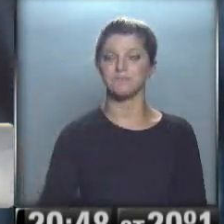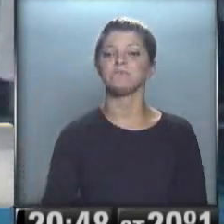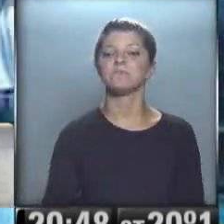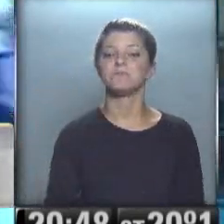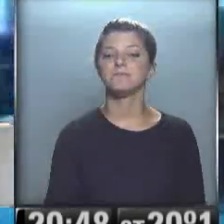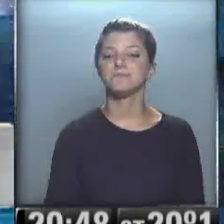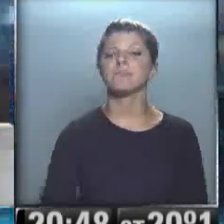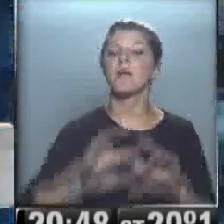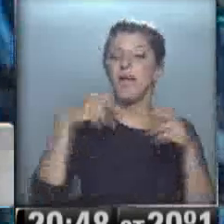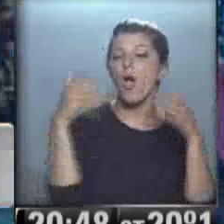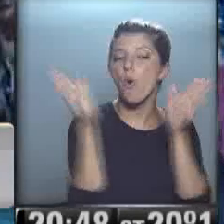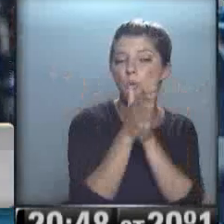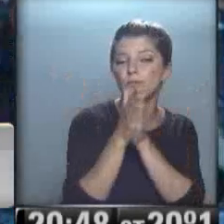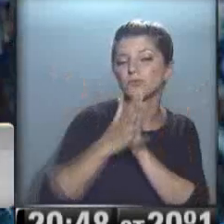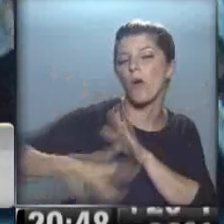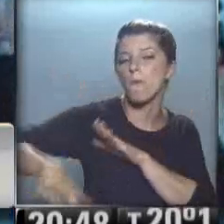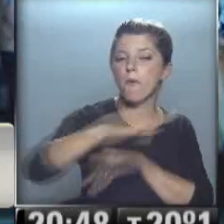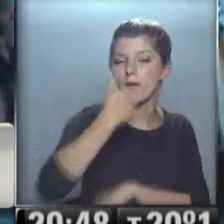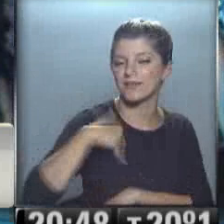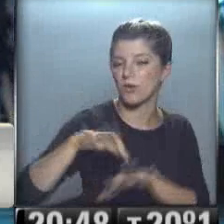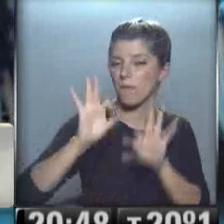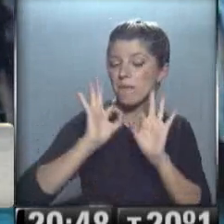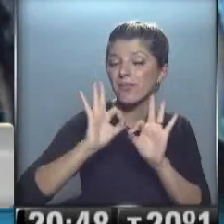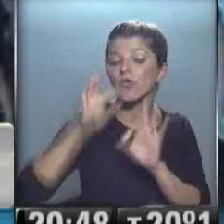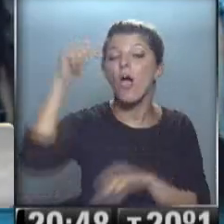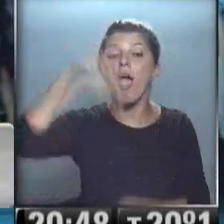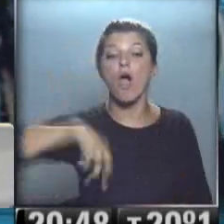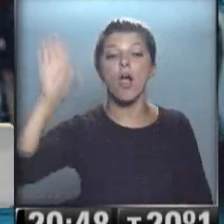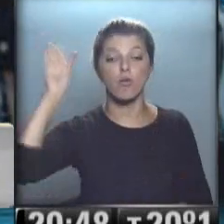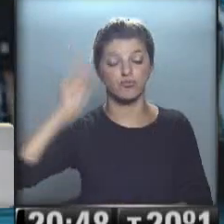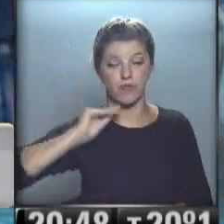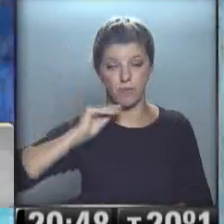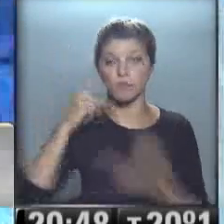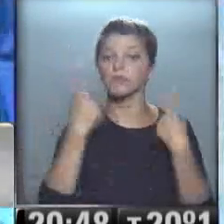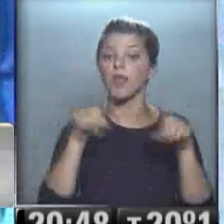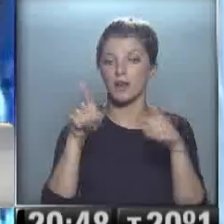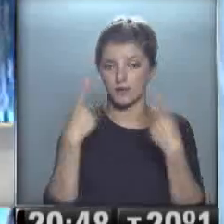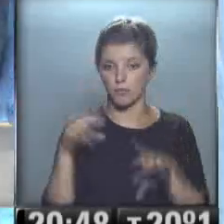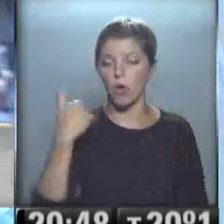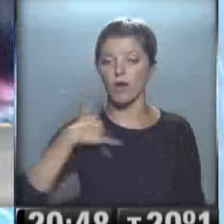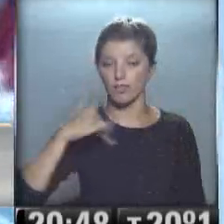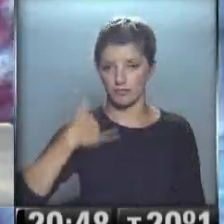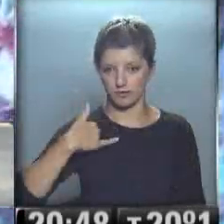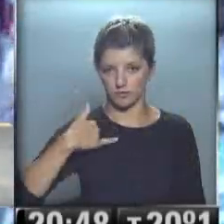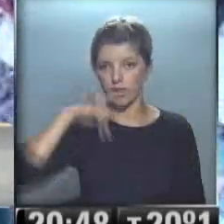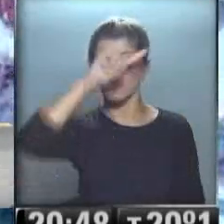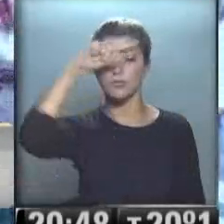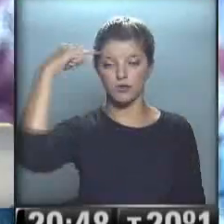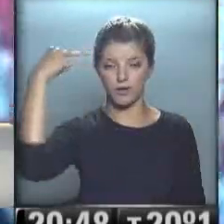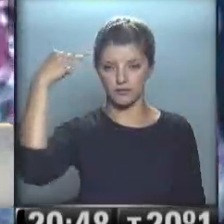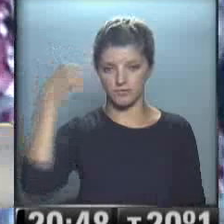junto a todo el pueblo argentino, las estrofas de nuestro himno nacional